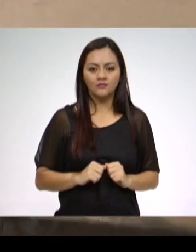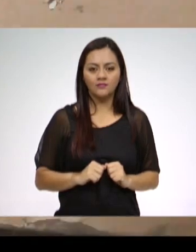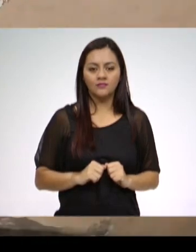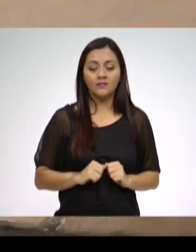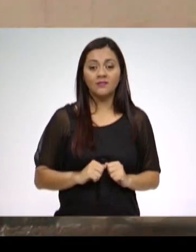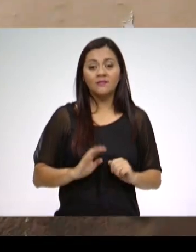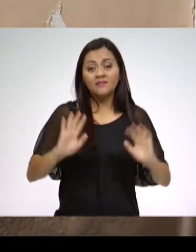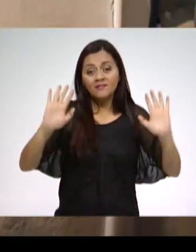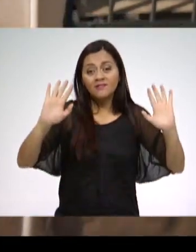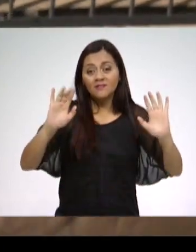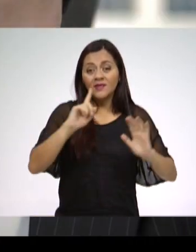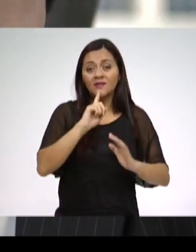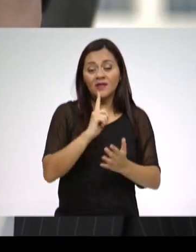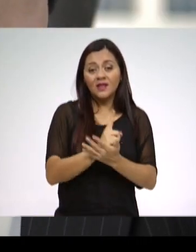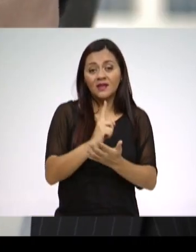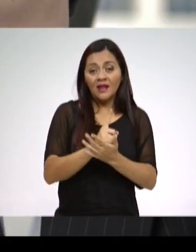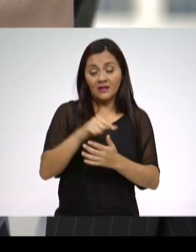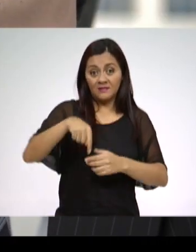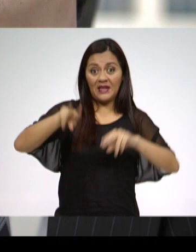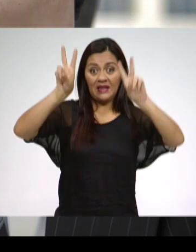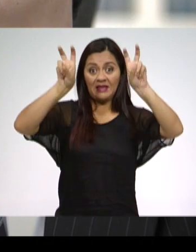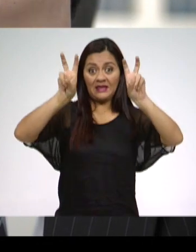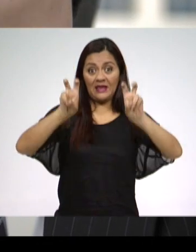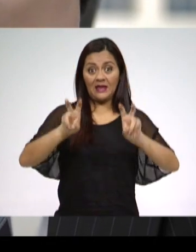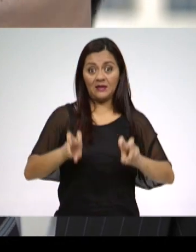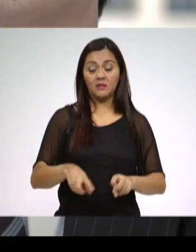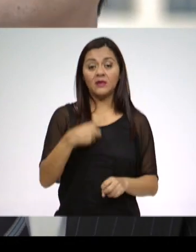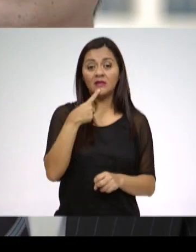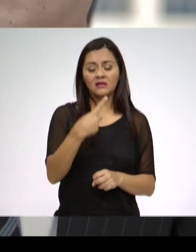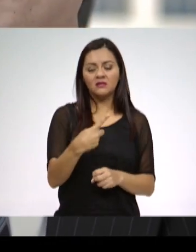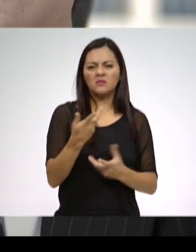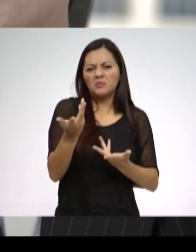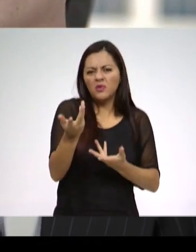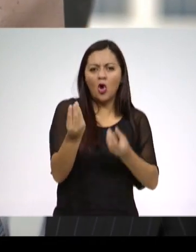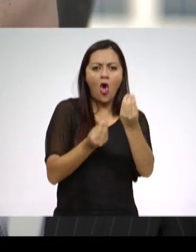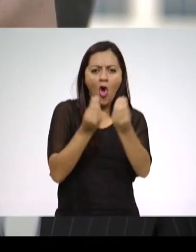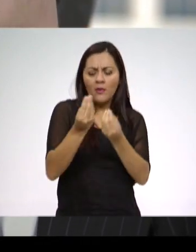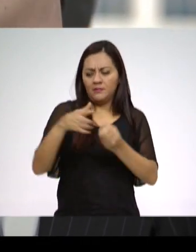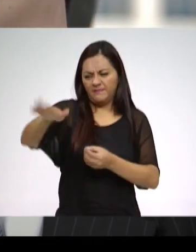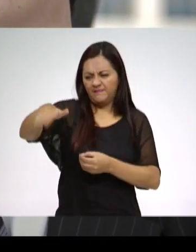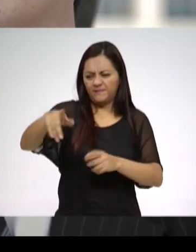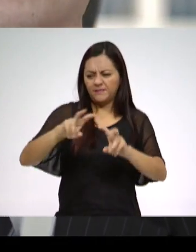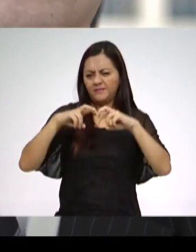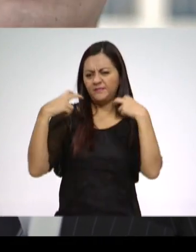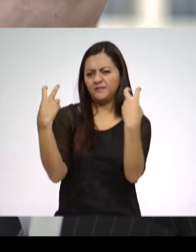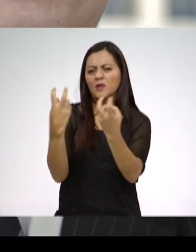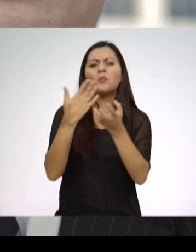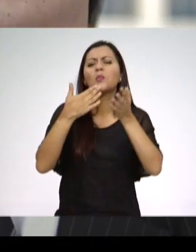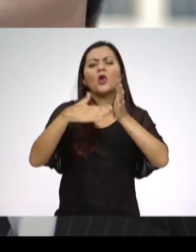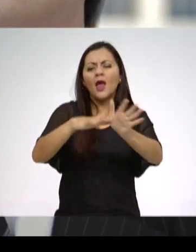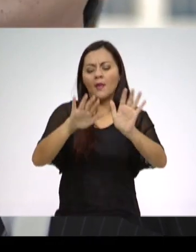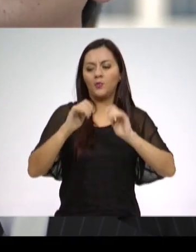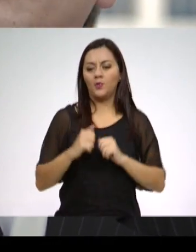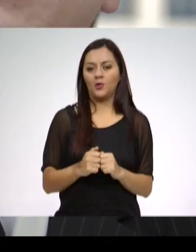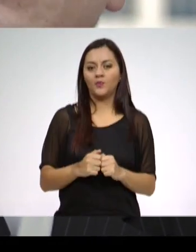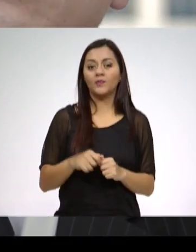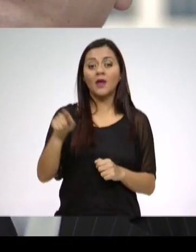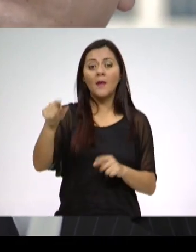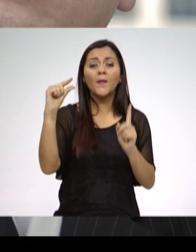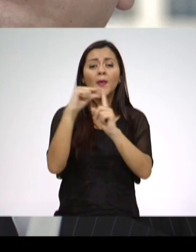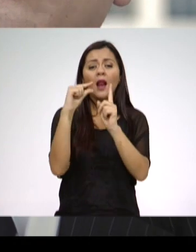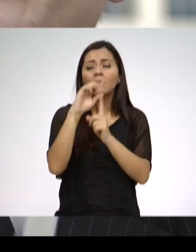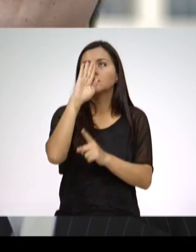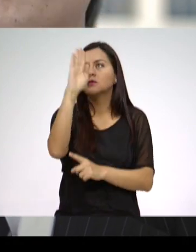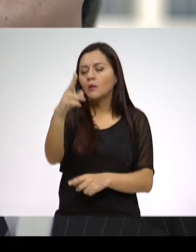Algo que es curioso dentro de esto y que se lo conversa con los jóvenes, parto de un ejemplo, el léxico que ellos